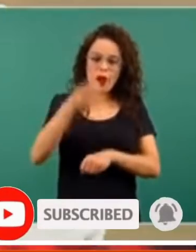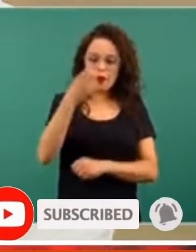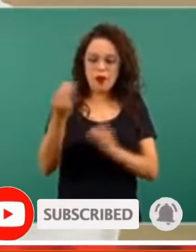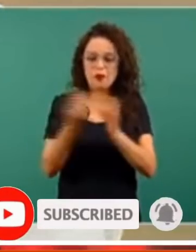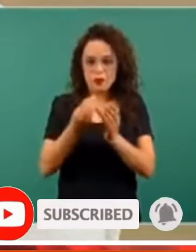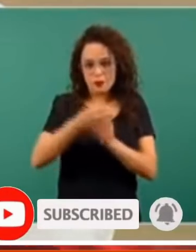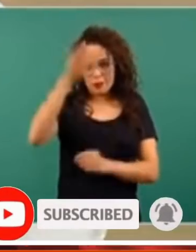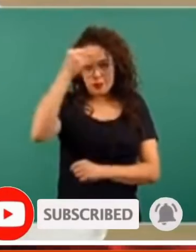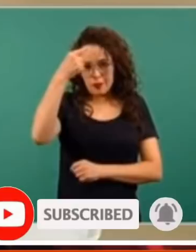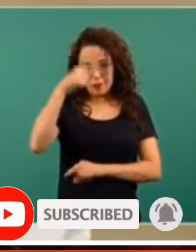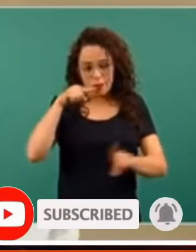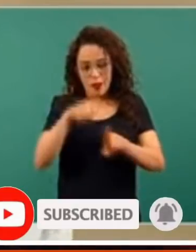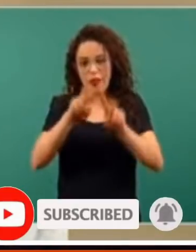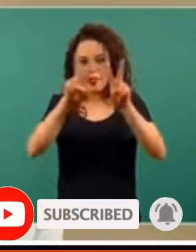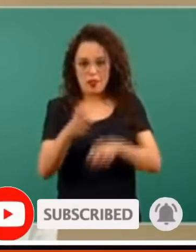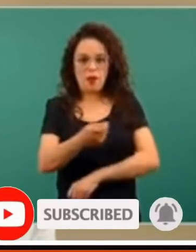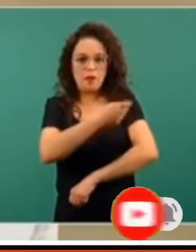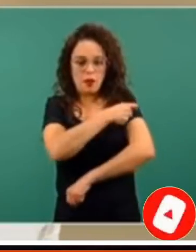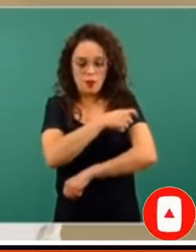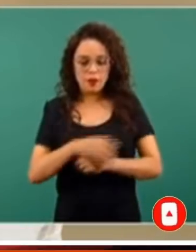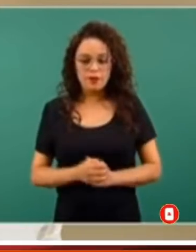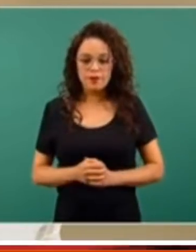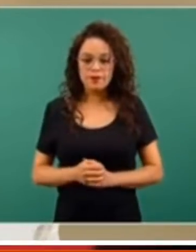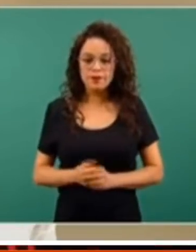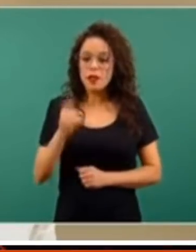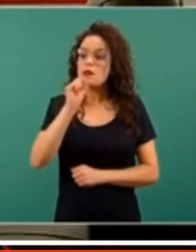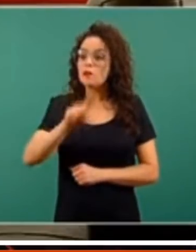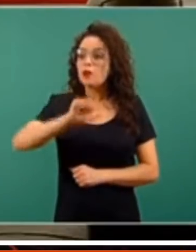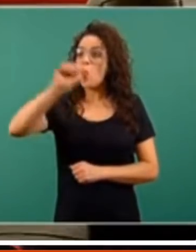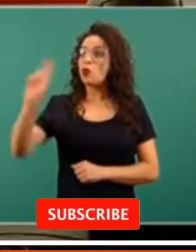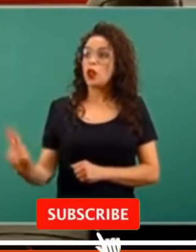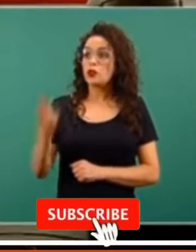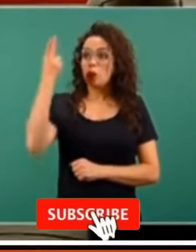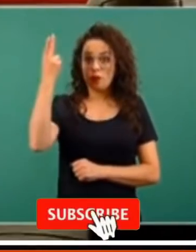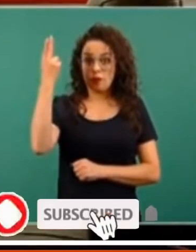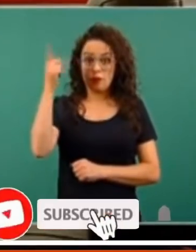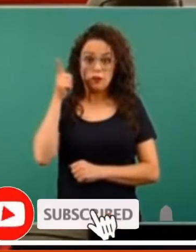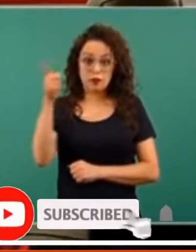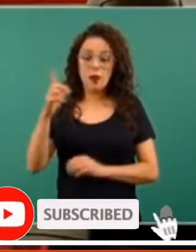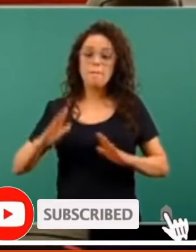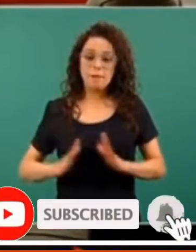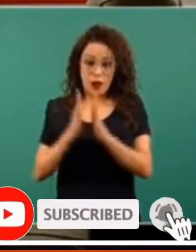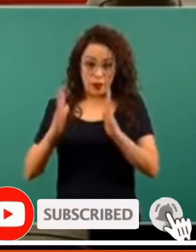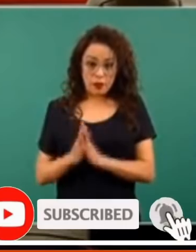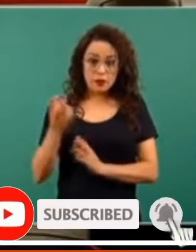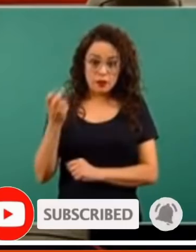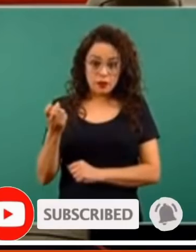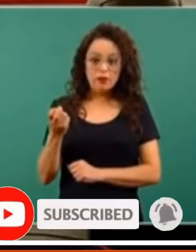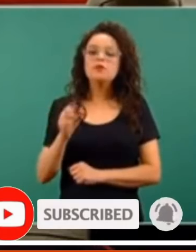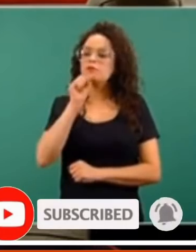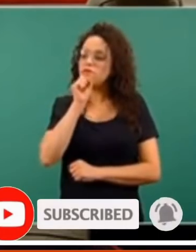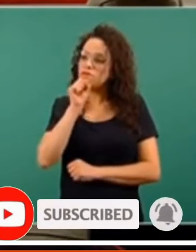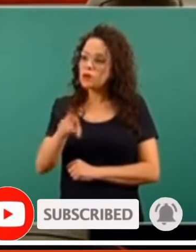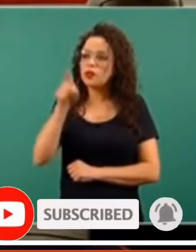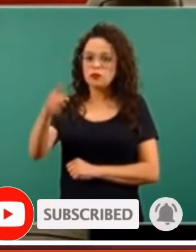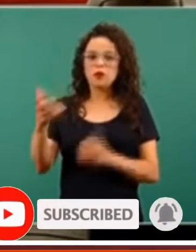capacitación. También varias de las universidades e instituciones de educación superior que participan en el operativo establecieron sus